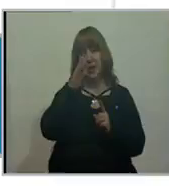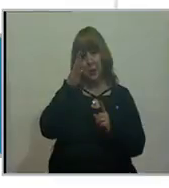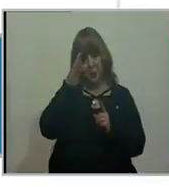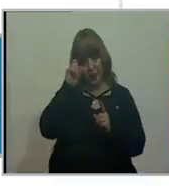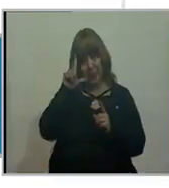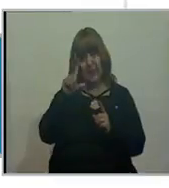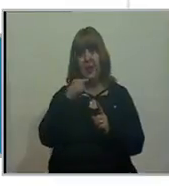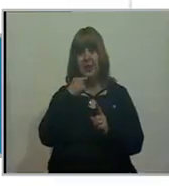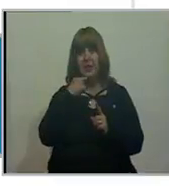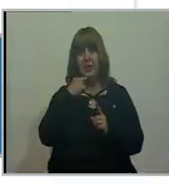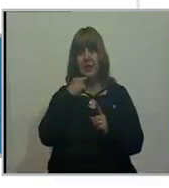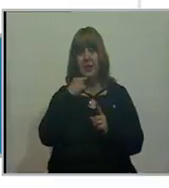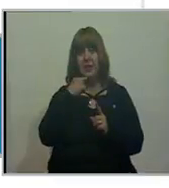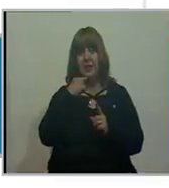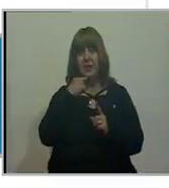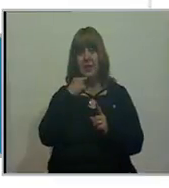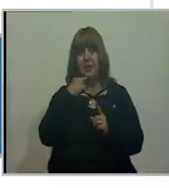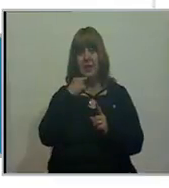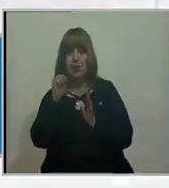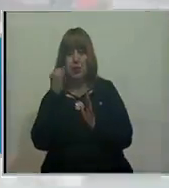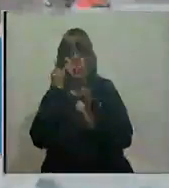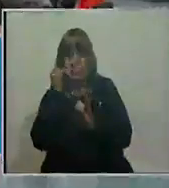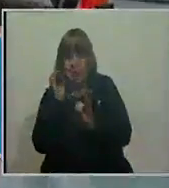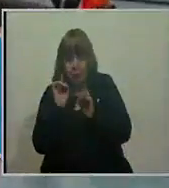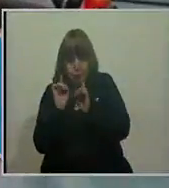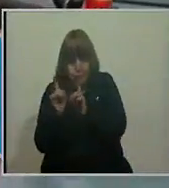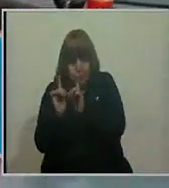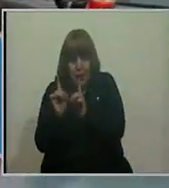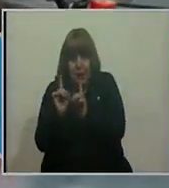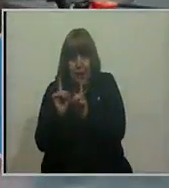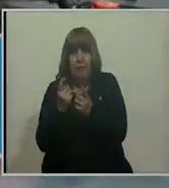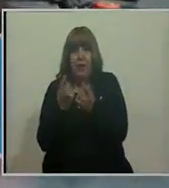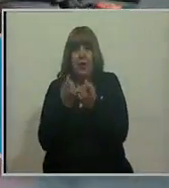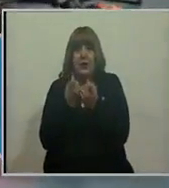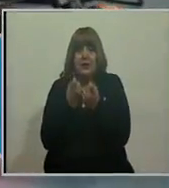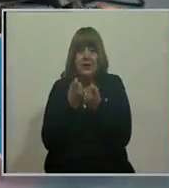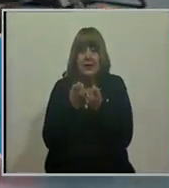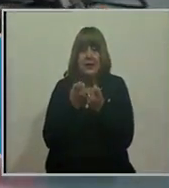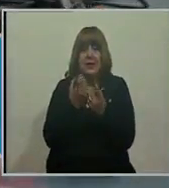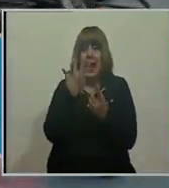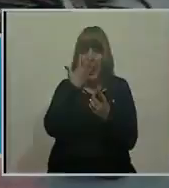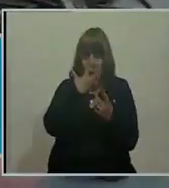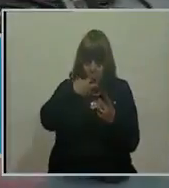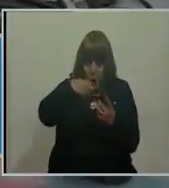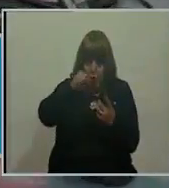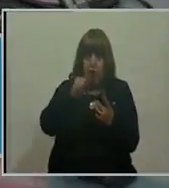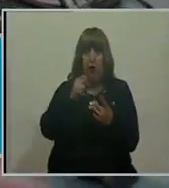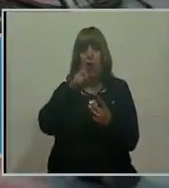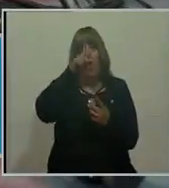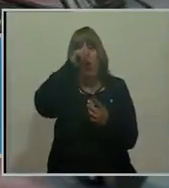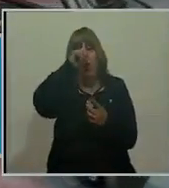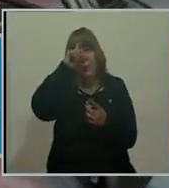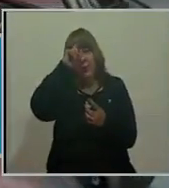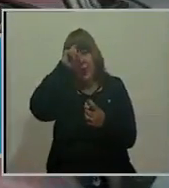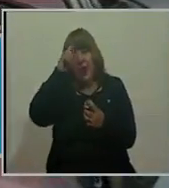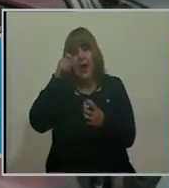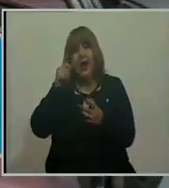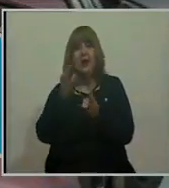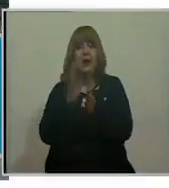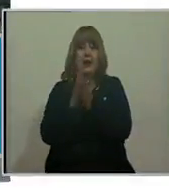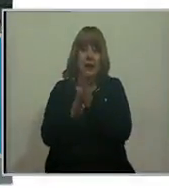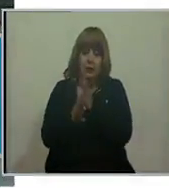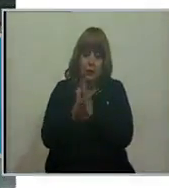existe. El tema es que todas tengan las mismas posibilidades de ser atendidas en un centro hospitalario. Y ahí es cuando le responde: bueno, pero todo lo